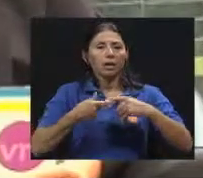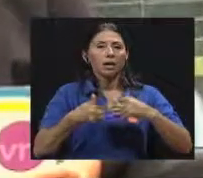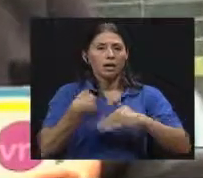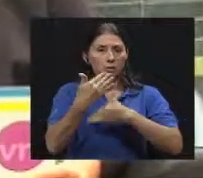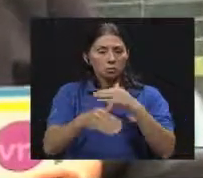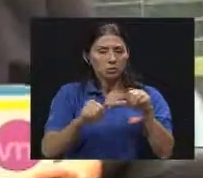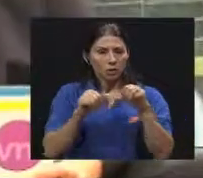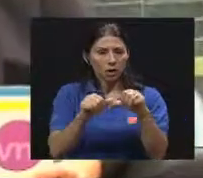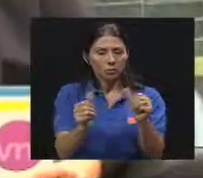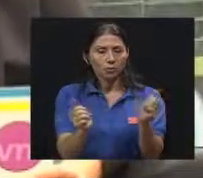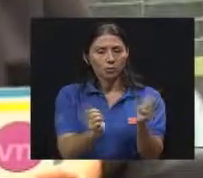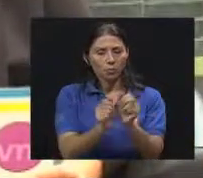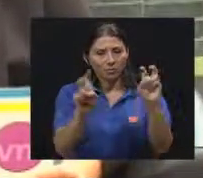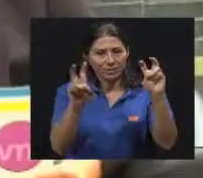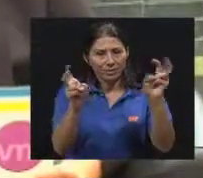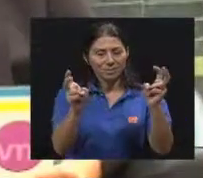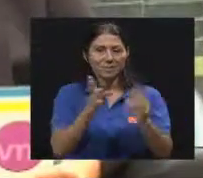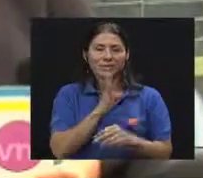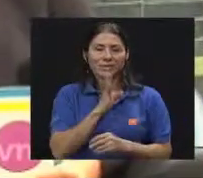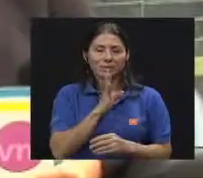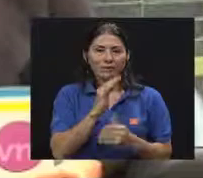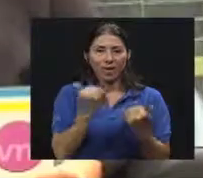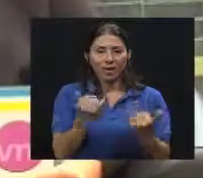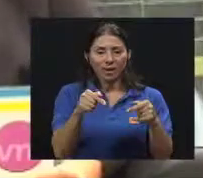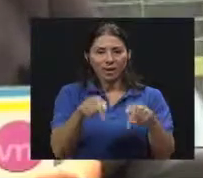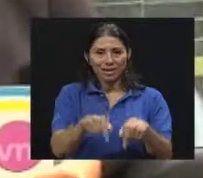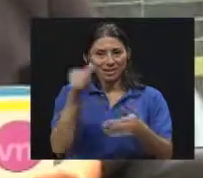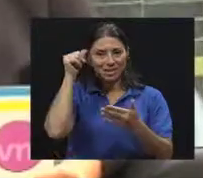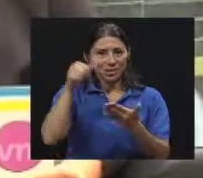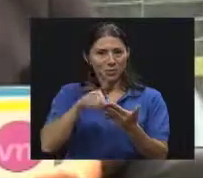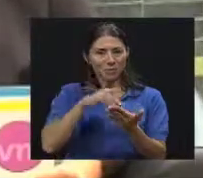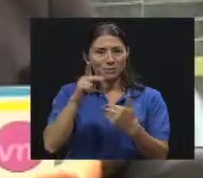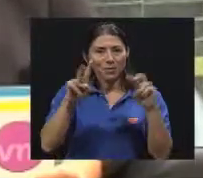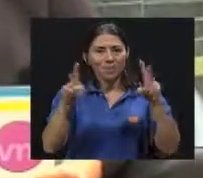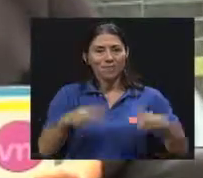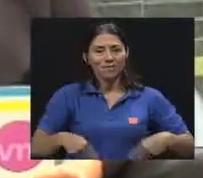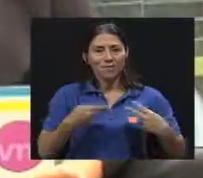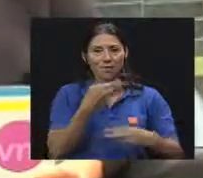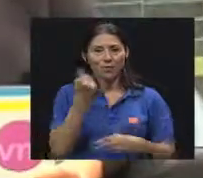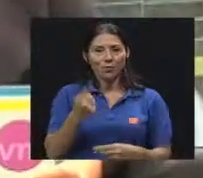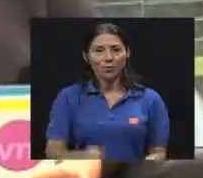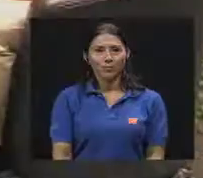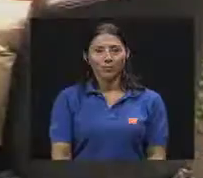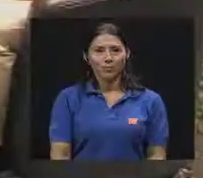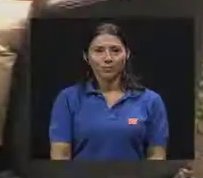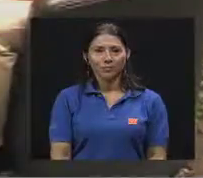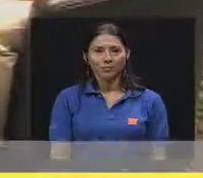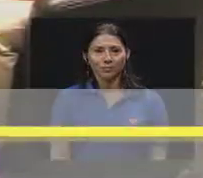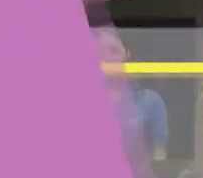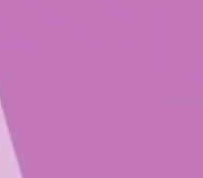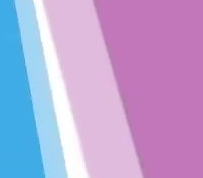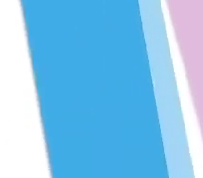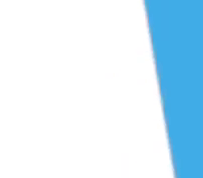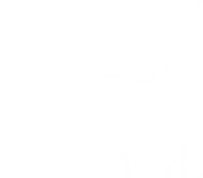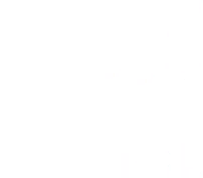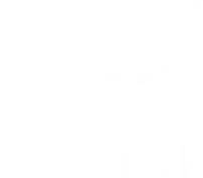conversación para luego retomar más de los aspectos que tenemos aquí pendientes. Recuerde que somos Vivir Mejor.